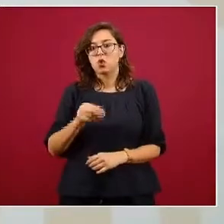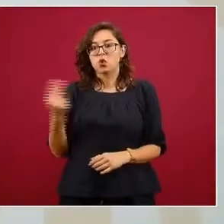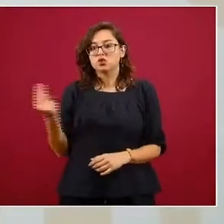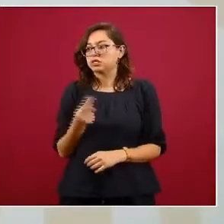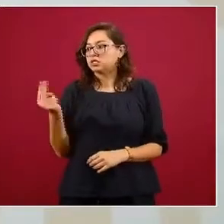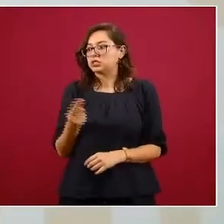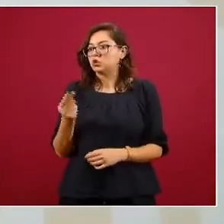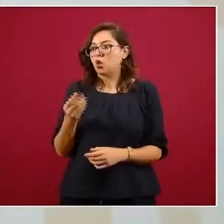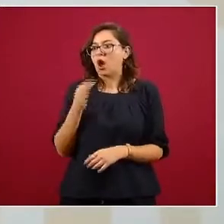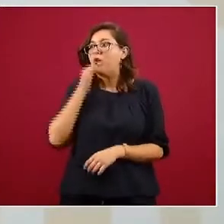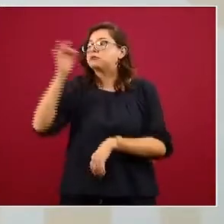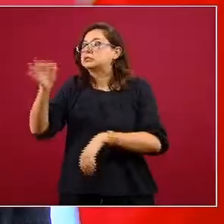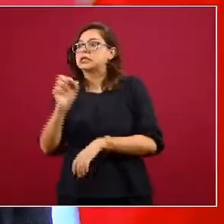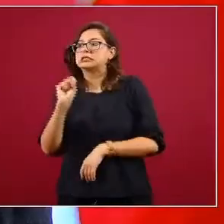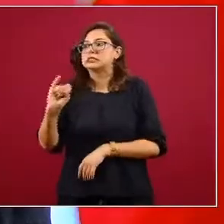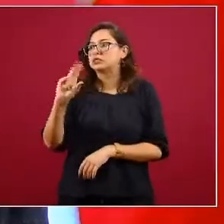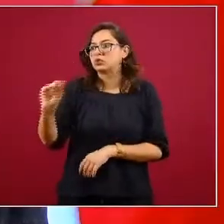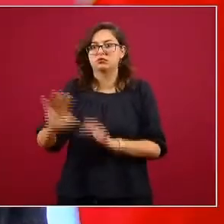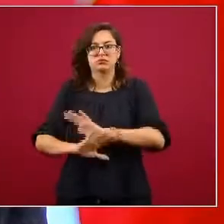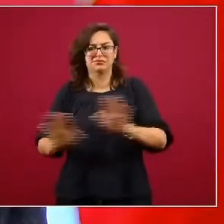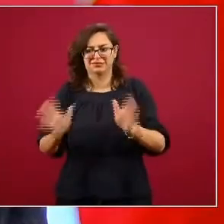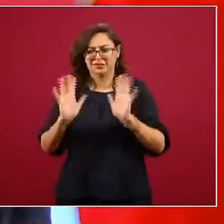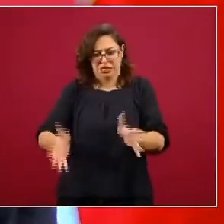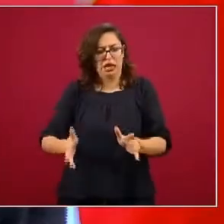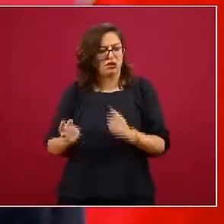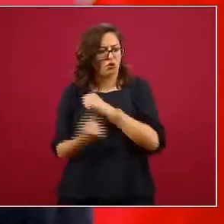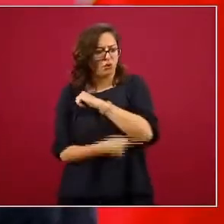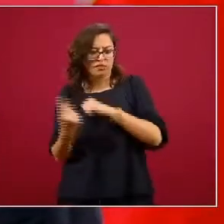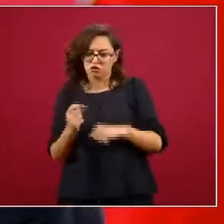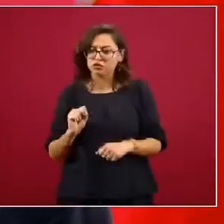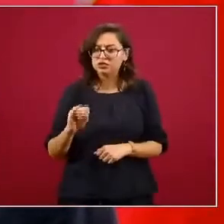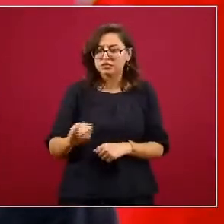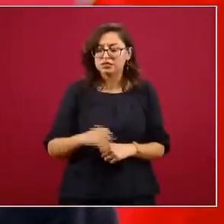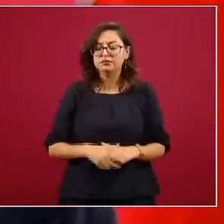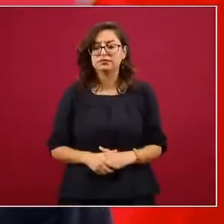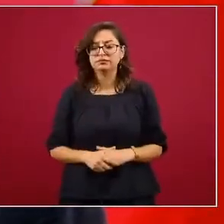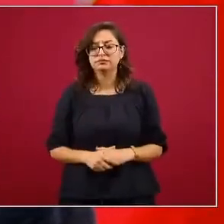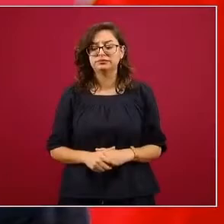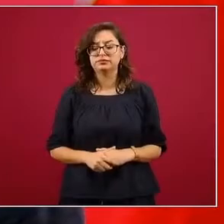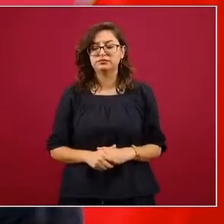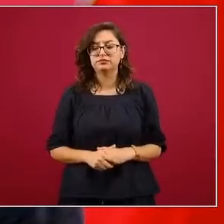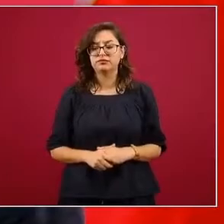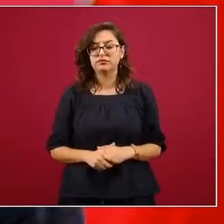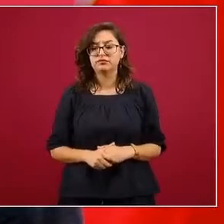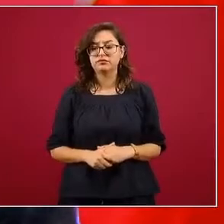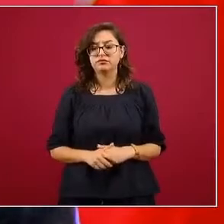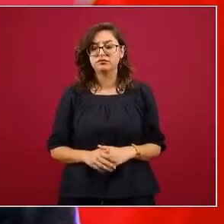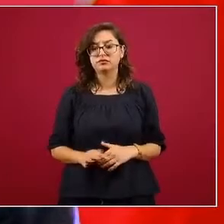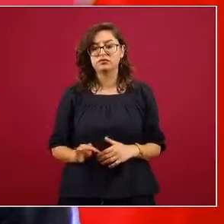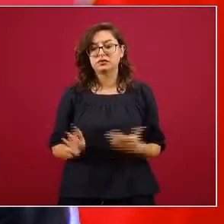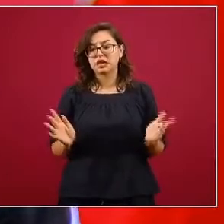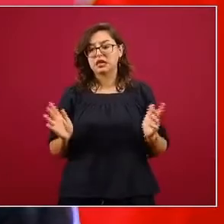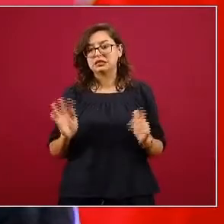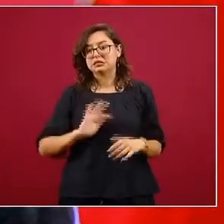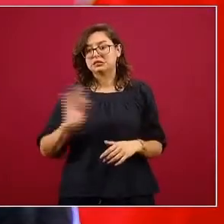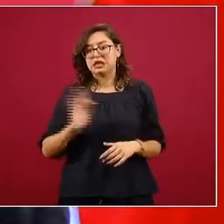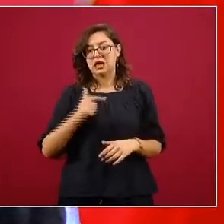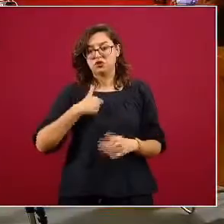que así será. Entonces, cierro diciendo, qué bueno, quizá me adelanté a la pregunta que iban a hacer algunos de